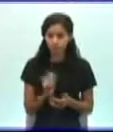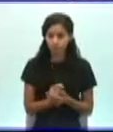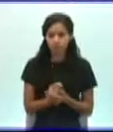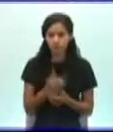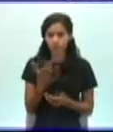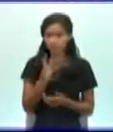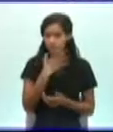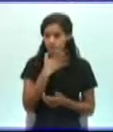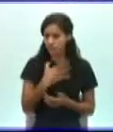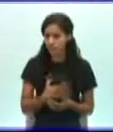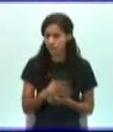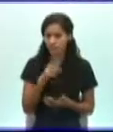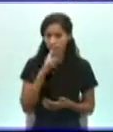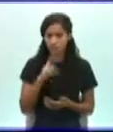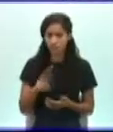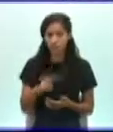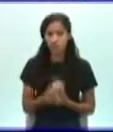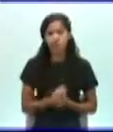Fidel Castro Ruz respondió: